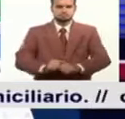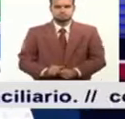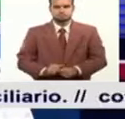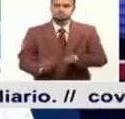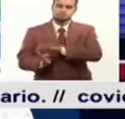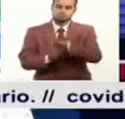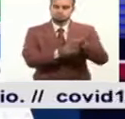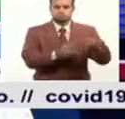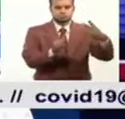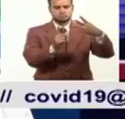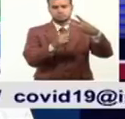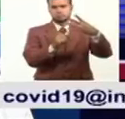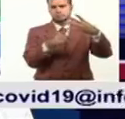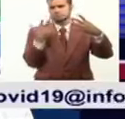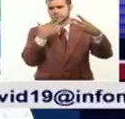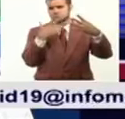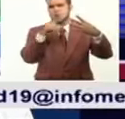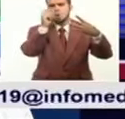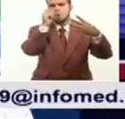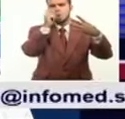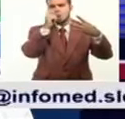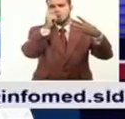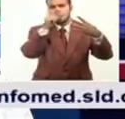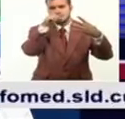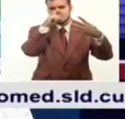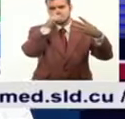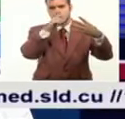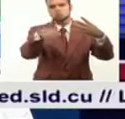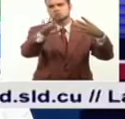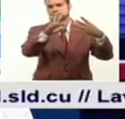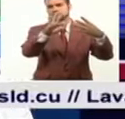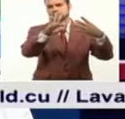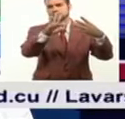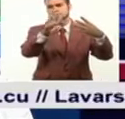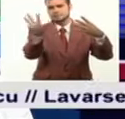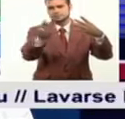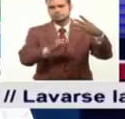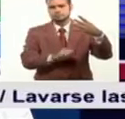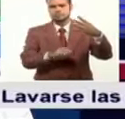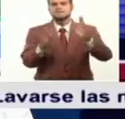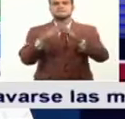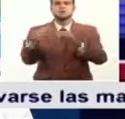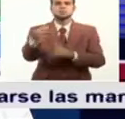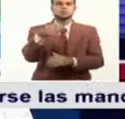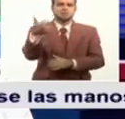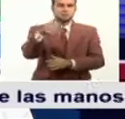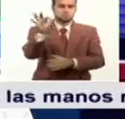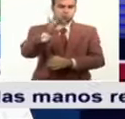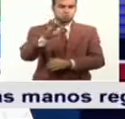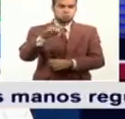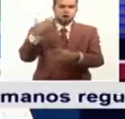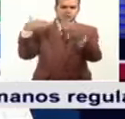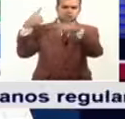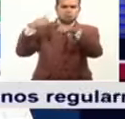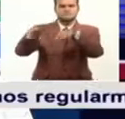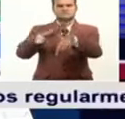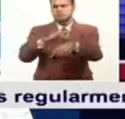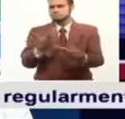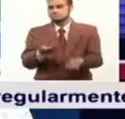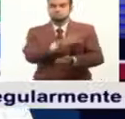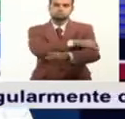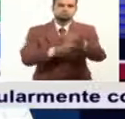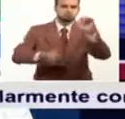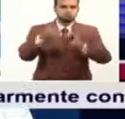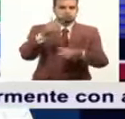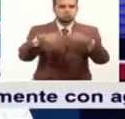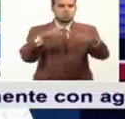de 86 años de edad del municipio 10 de octubre, hipertenso, cardiópata, con una diabetes mellitus